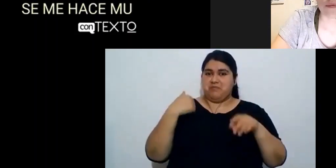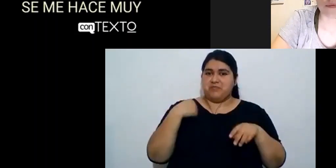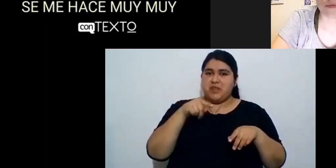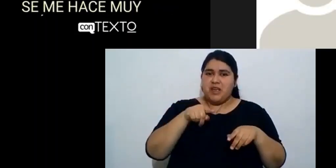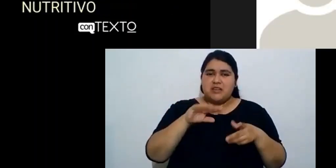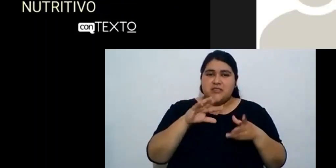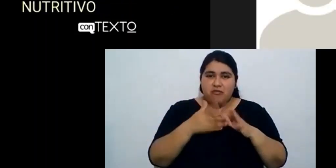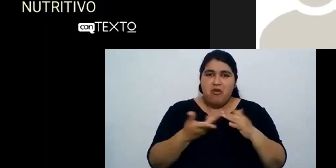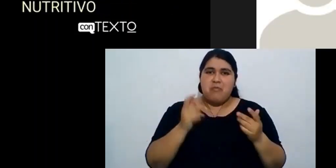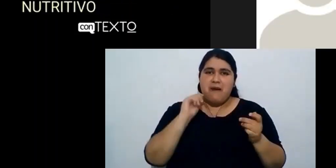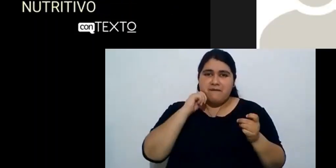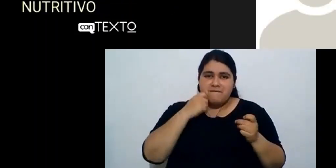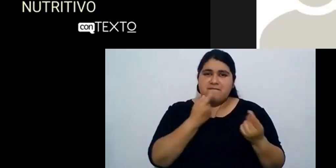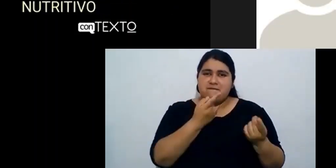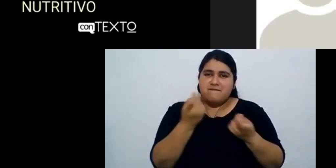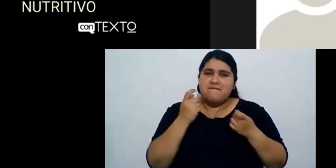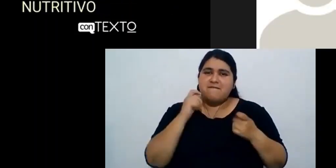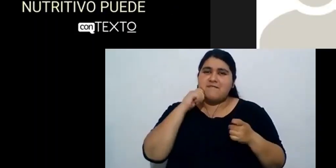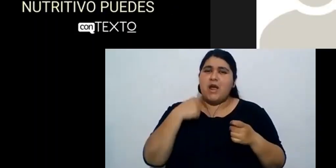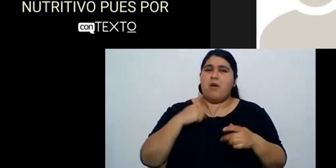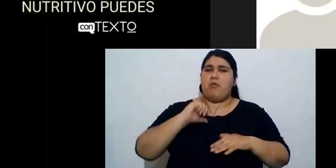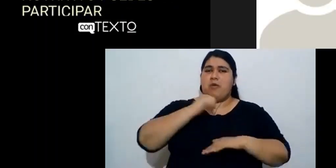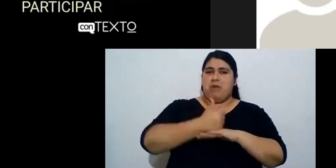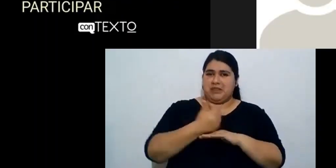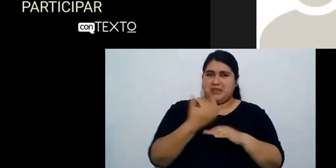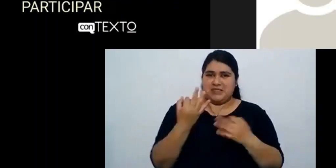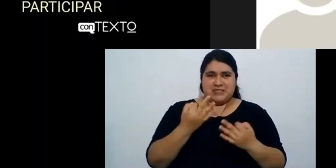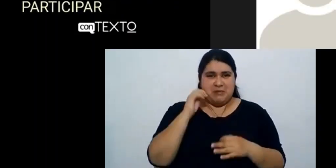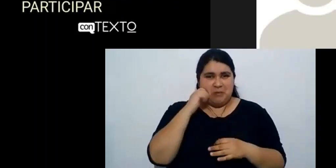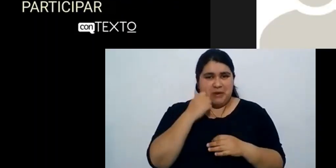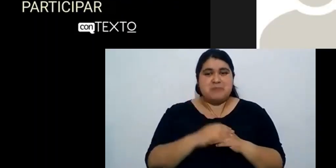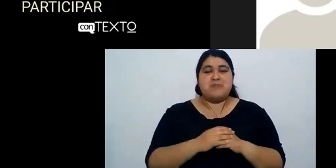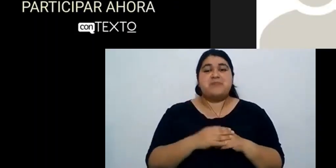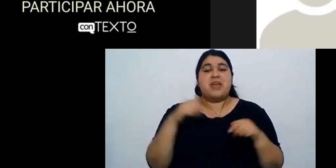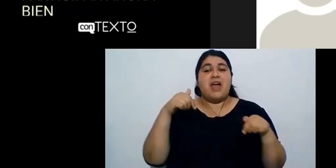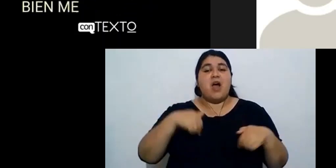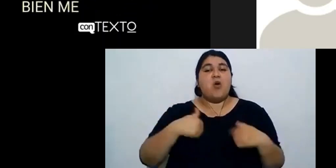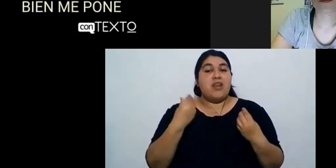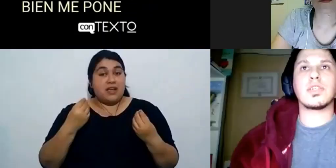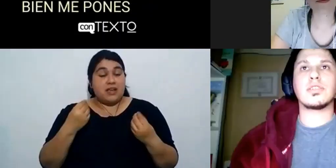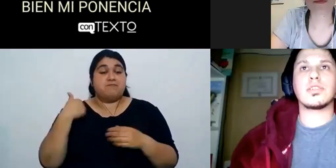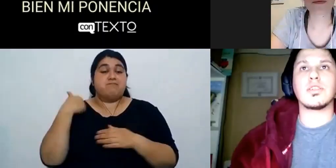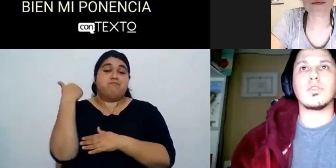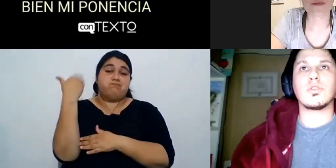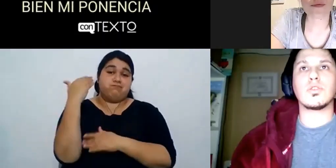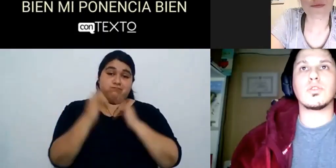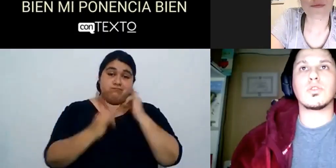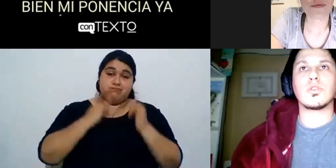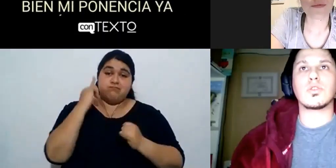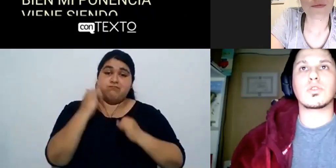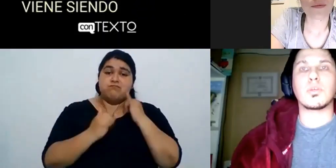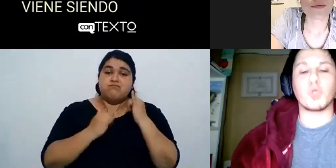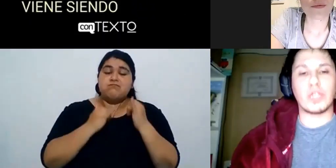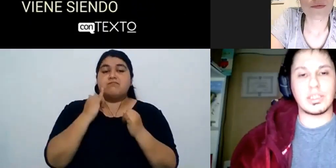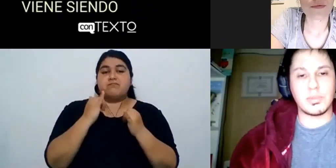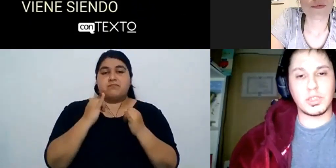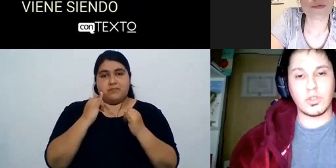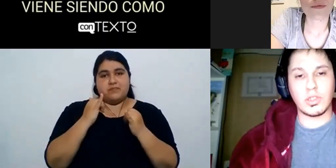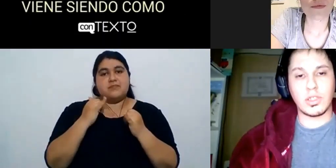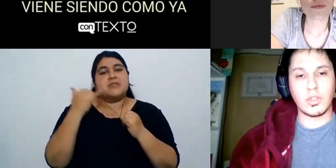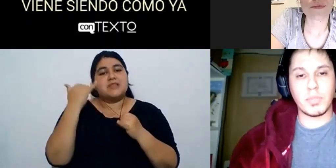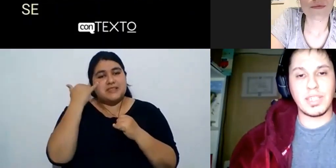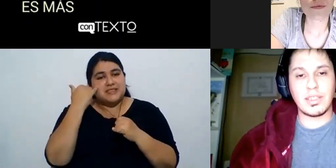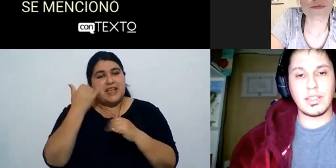nutritivo poder participar. Ahora bien, mi ponencia viene siendo, como ya se